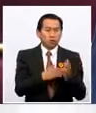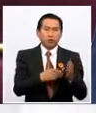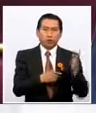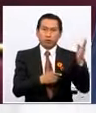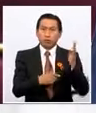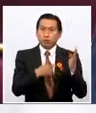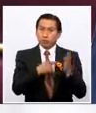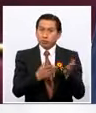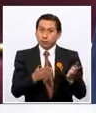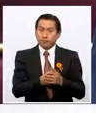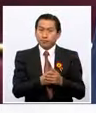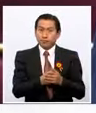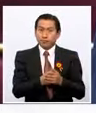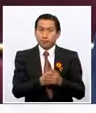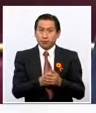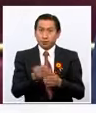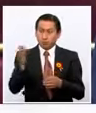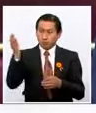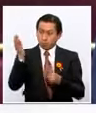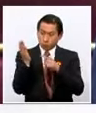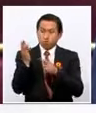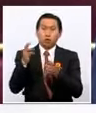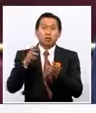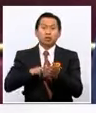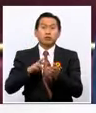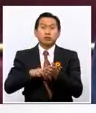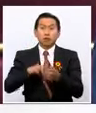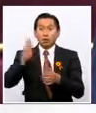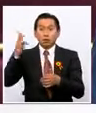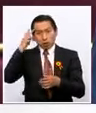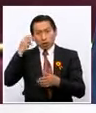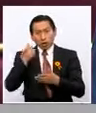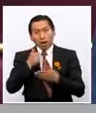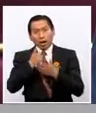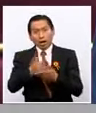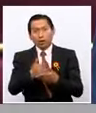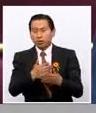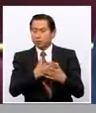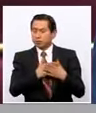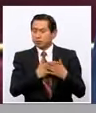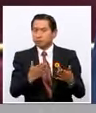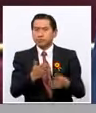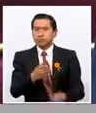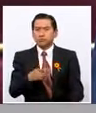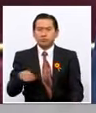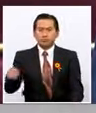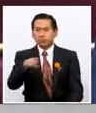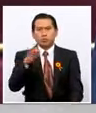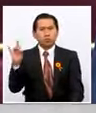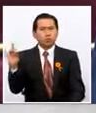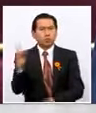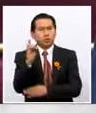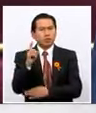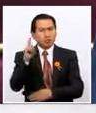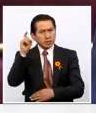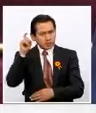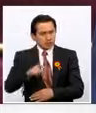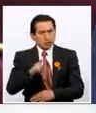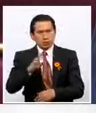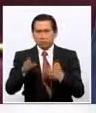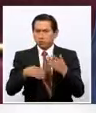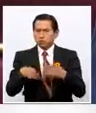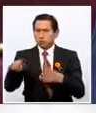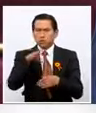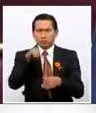porque los bonos representan las políticas de ayudas y solidaridad que necesitara bolivia y los bolivianos en los